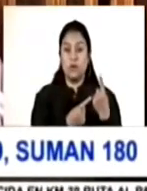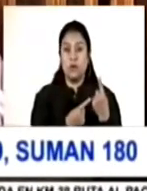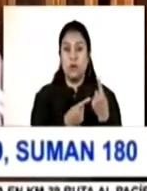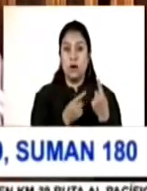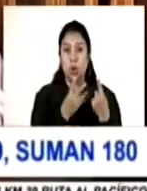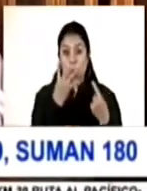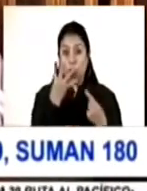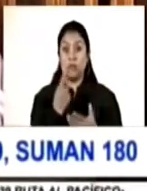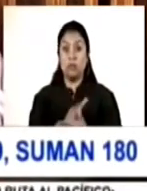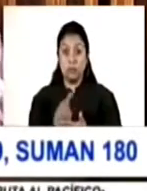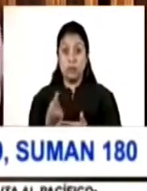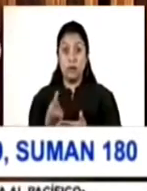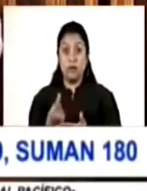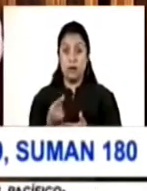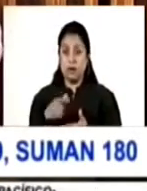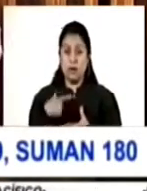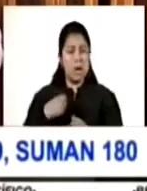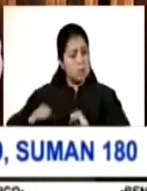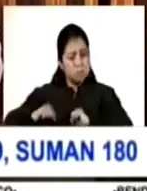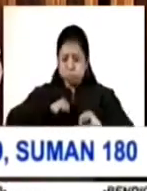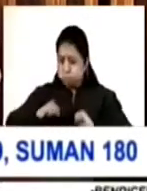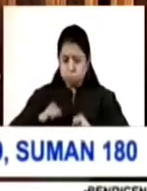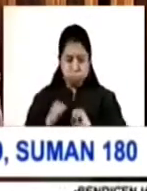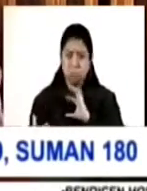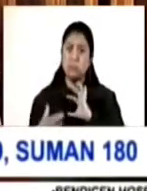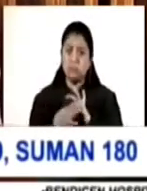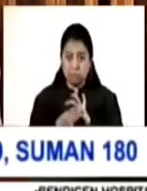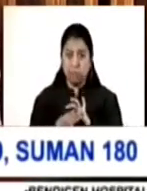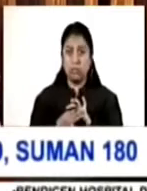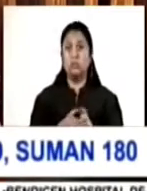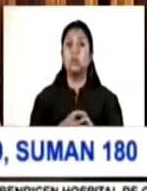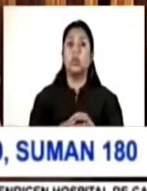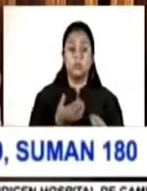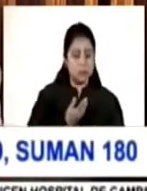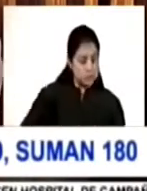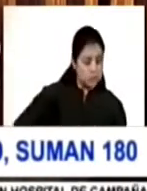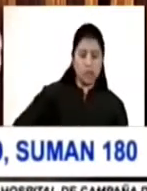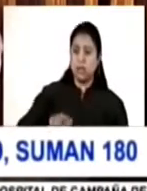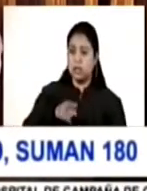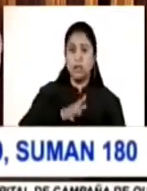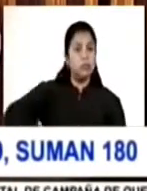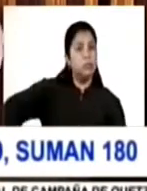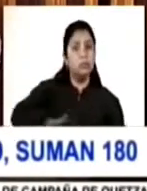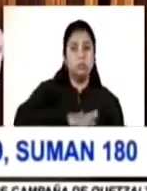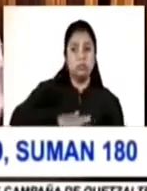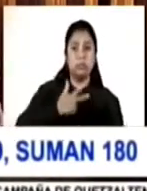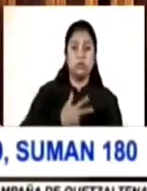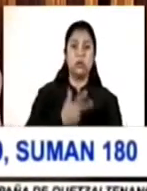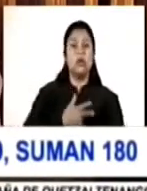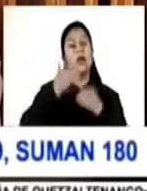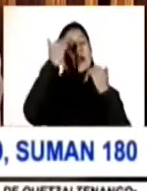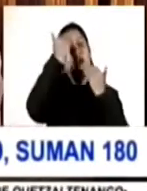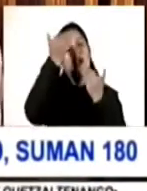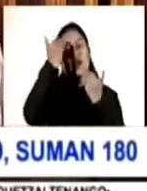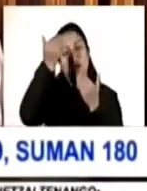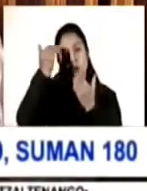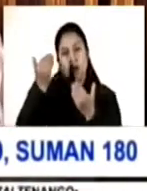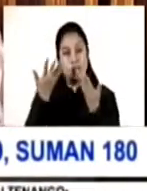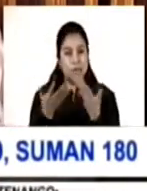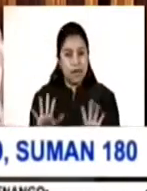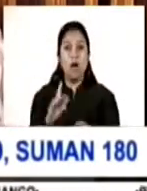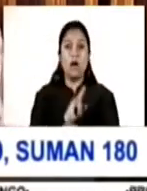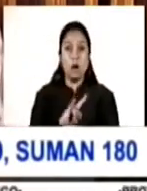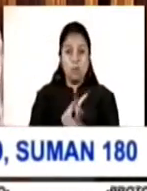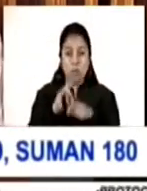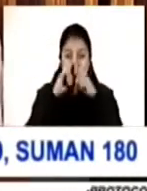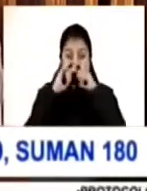mucho esfuerzo en conjunto y lo hemos hecho juntos, gobernantes y gobernados. Quiero agradecer a todos los que están ya usando su